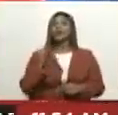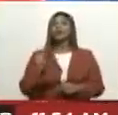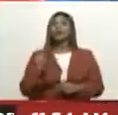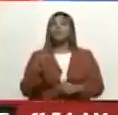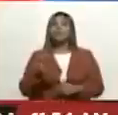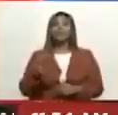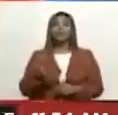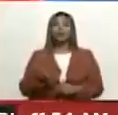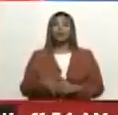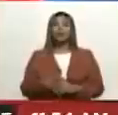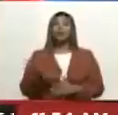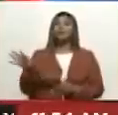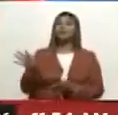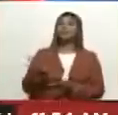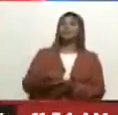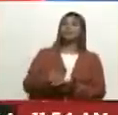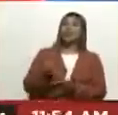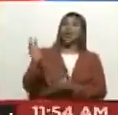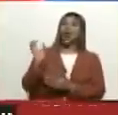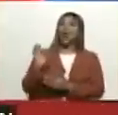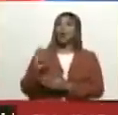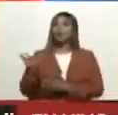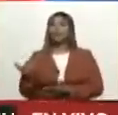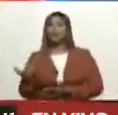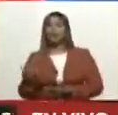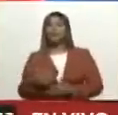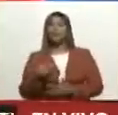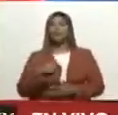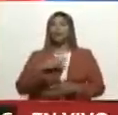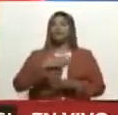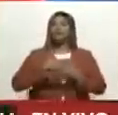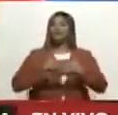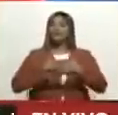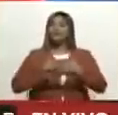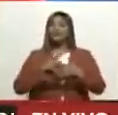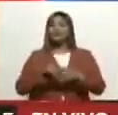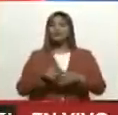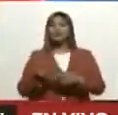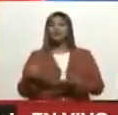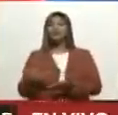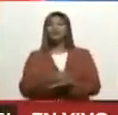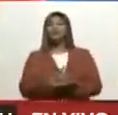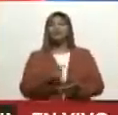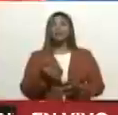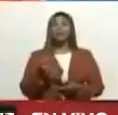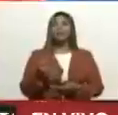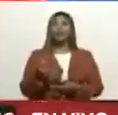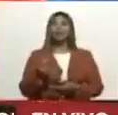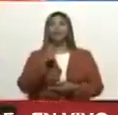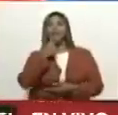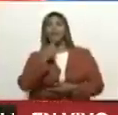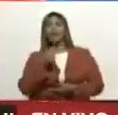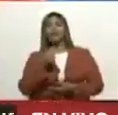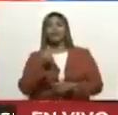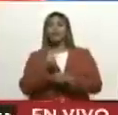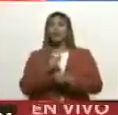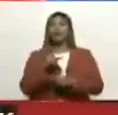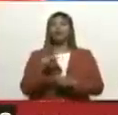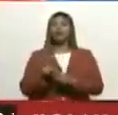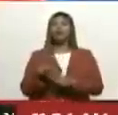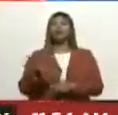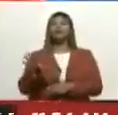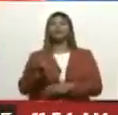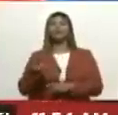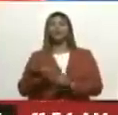totalmente febriles por el deseo delictivo de obtener dinero sin trabajo, sin usando las